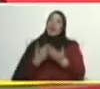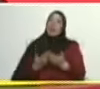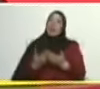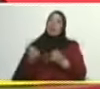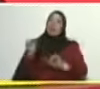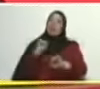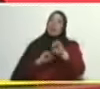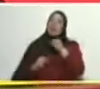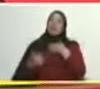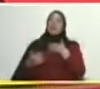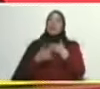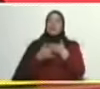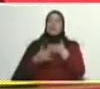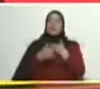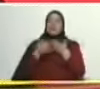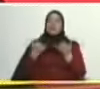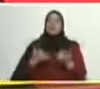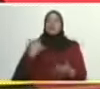referido a la